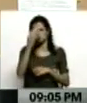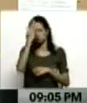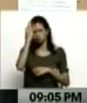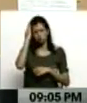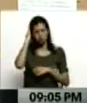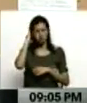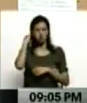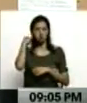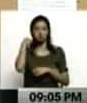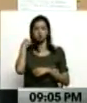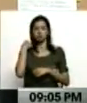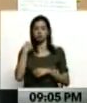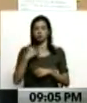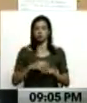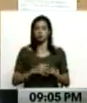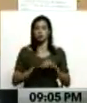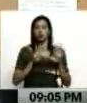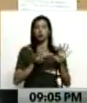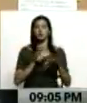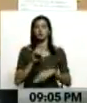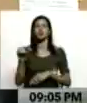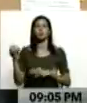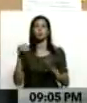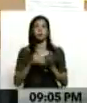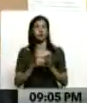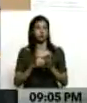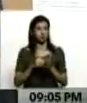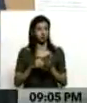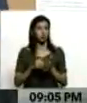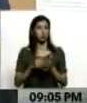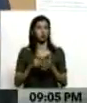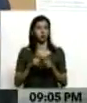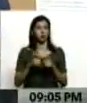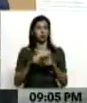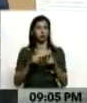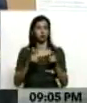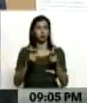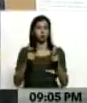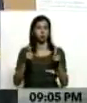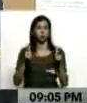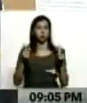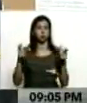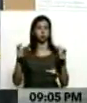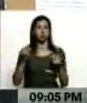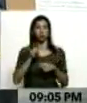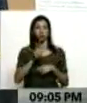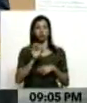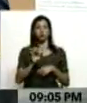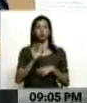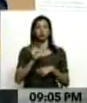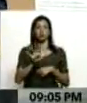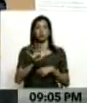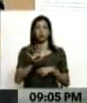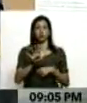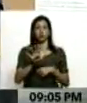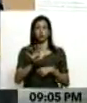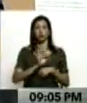ponerle 20 para que no 20 900,000 Cuánto es eso cuánto